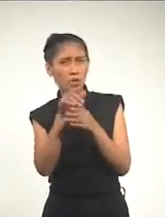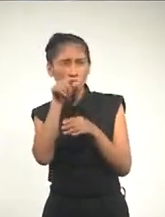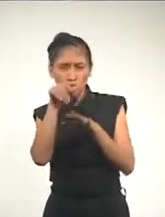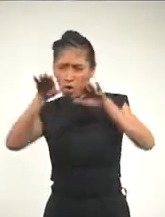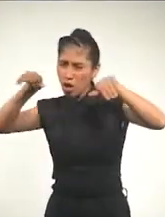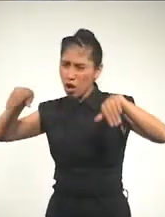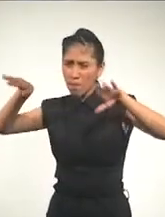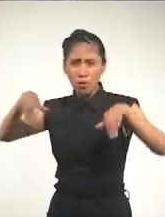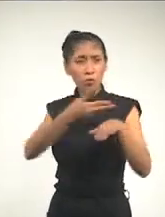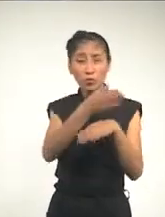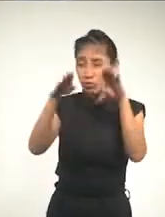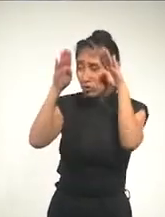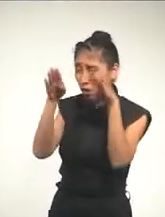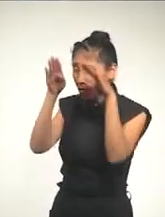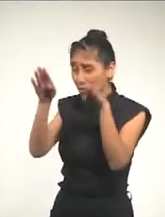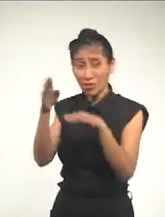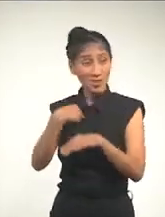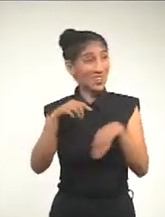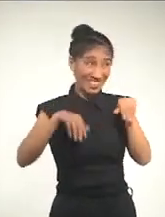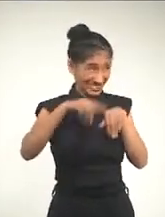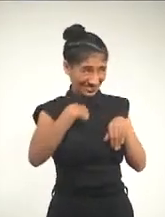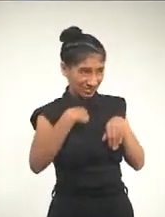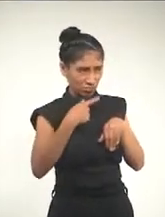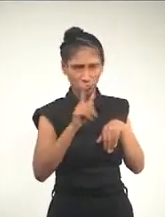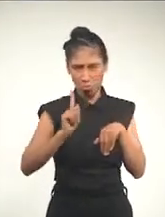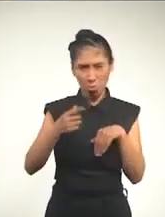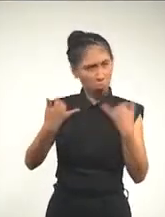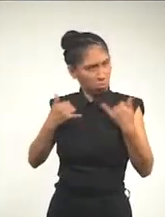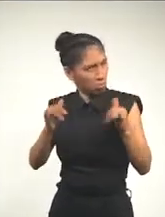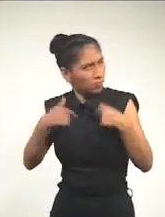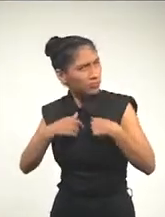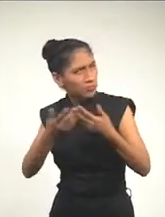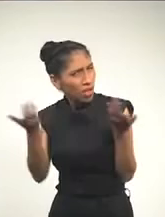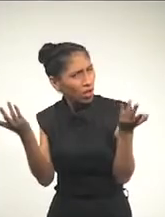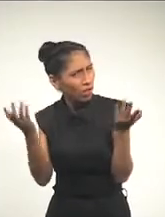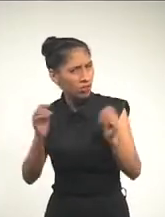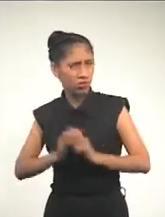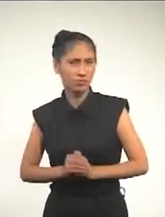la paloma y nadie quería jugar conmigo.